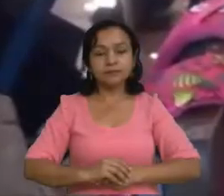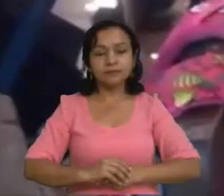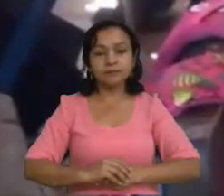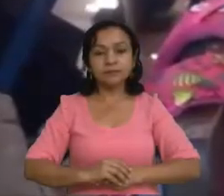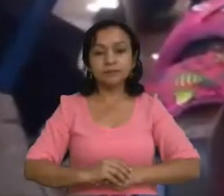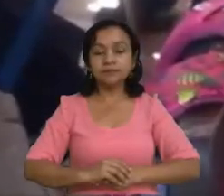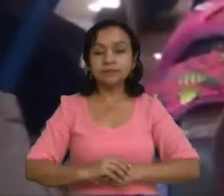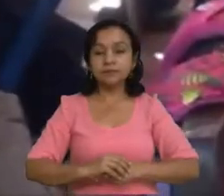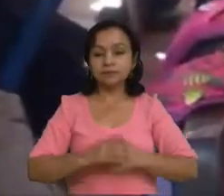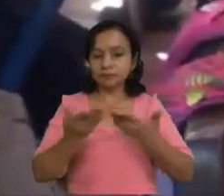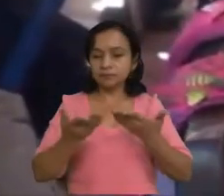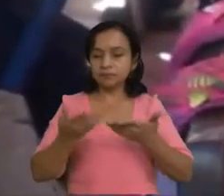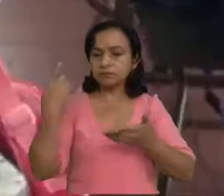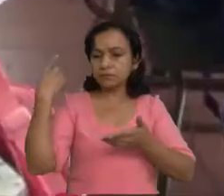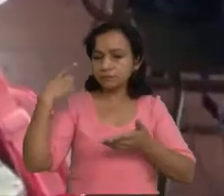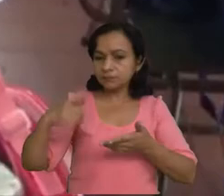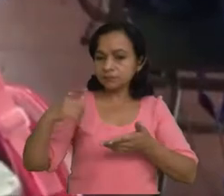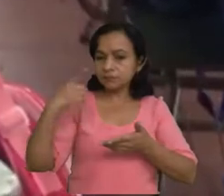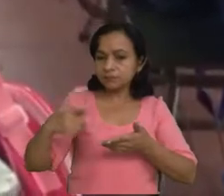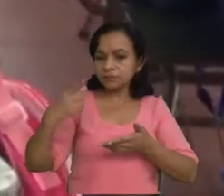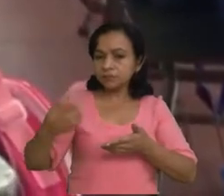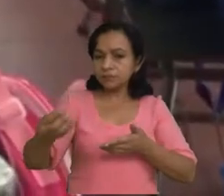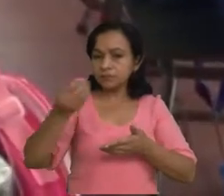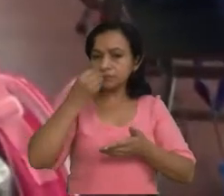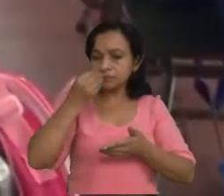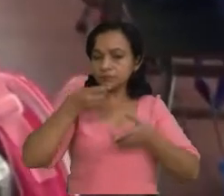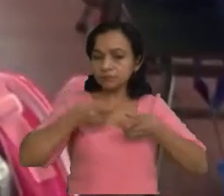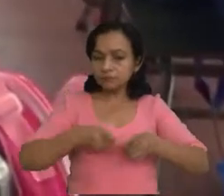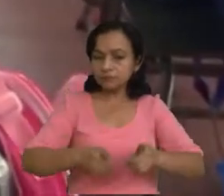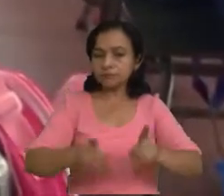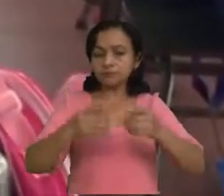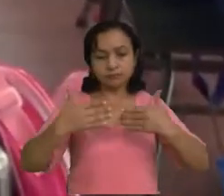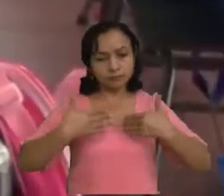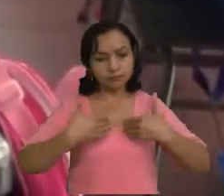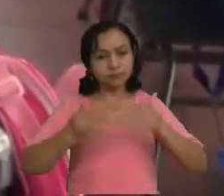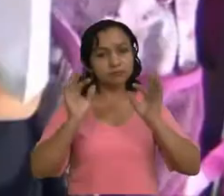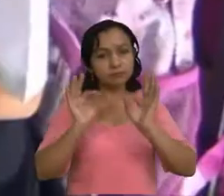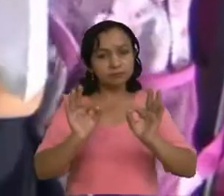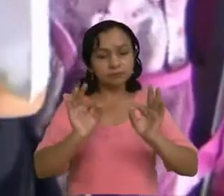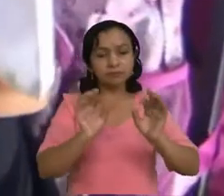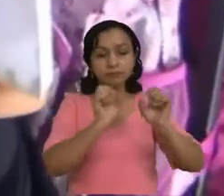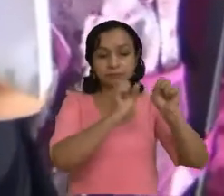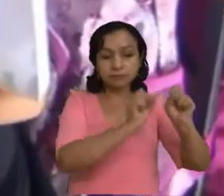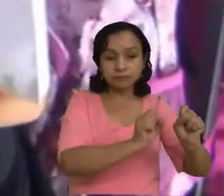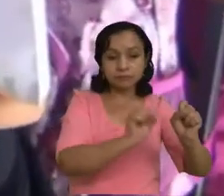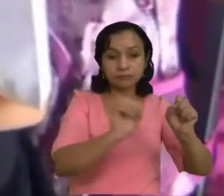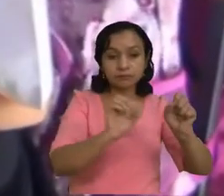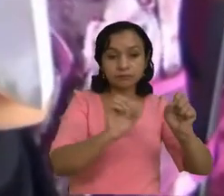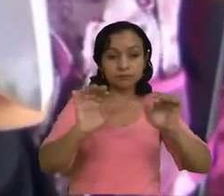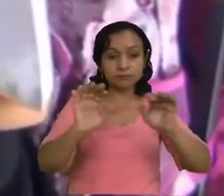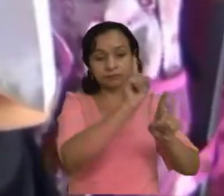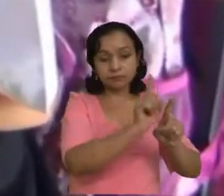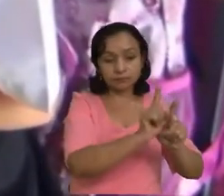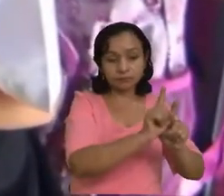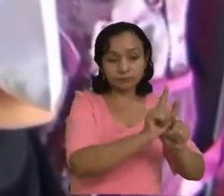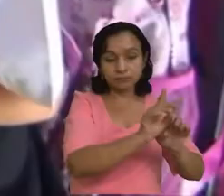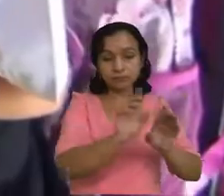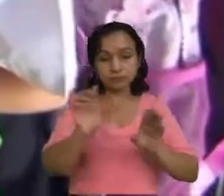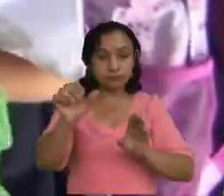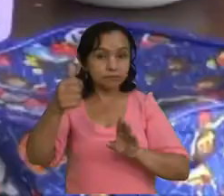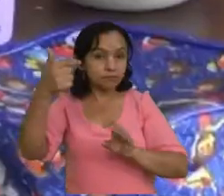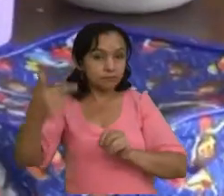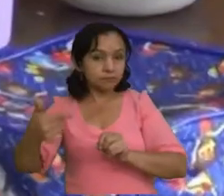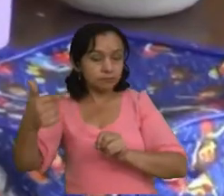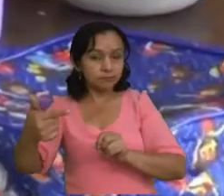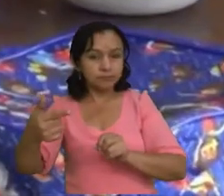Como parte de la restitución de derechos a una alimentación digna y sana, niños y niñas de educación primaria en el municipio de San Rafael del Sur